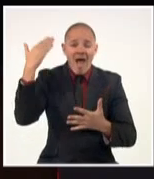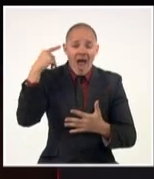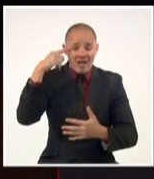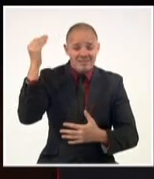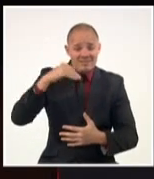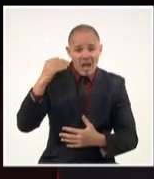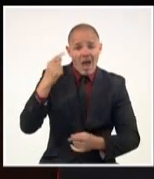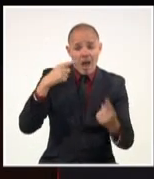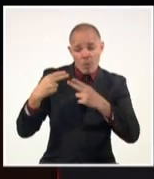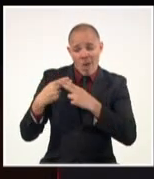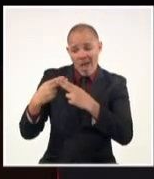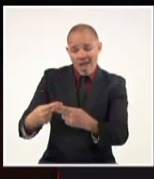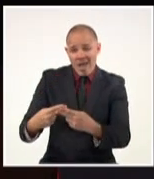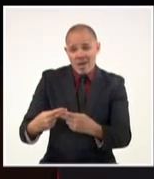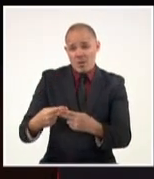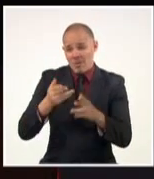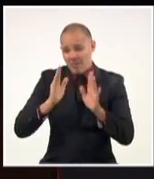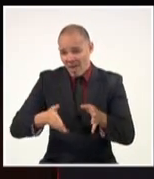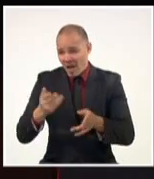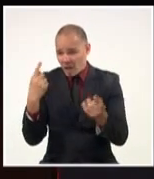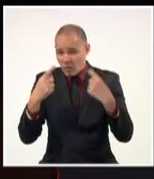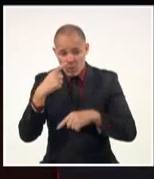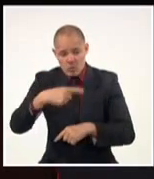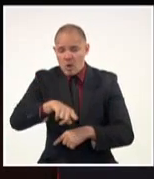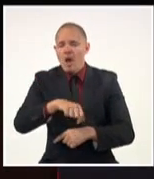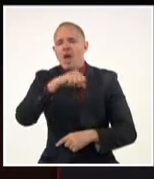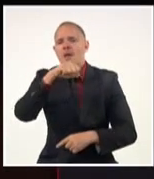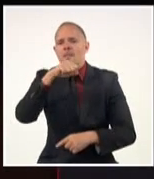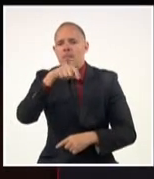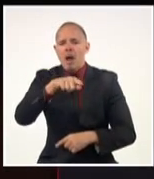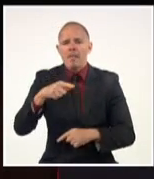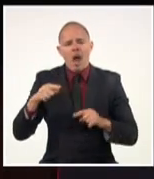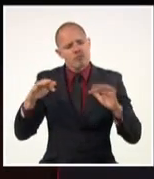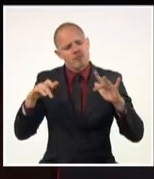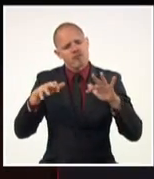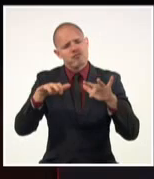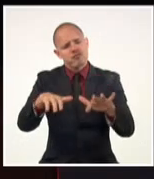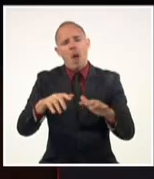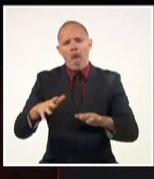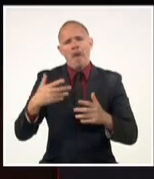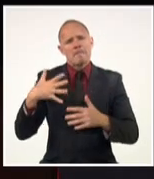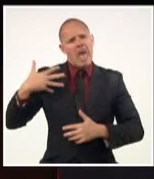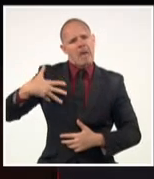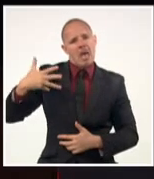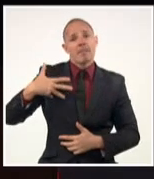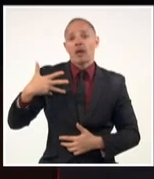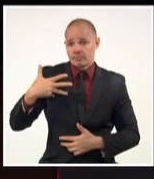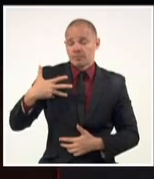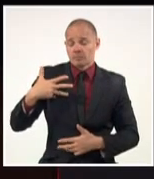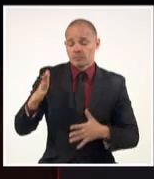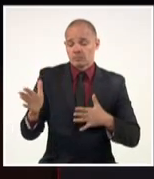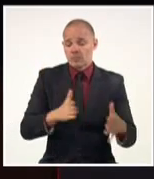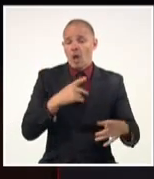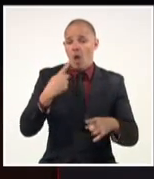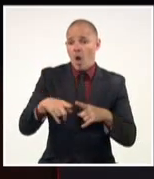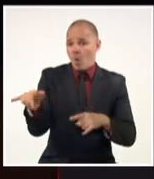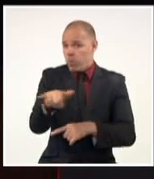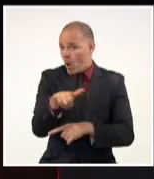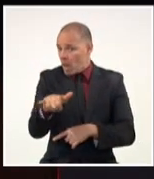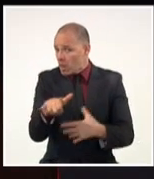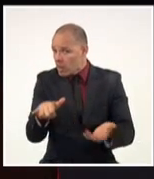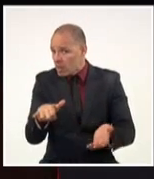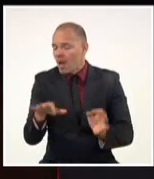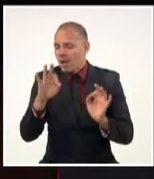hijos y un día como hoy, hace 65 años, con Fidel al frente, los mambises entraron